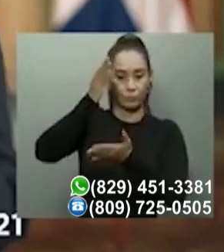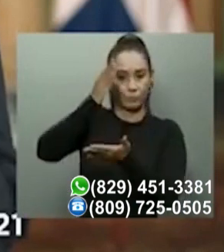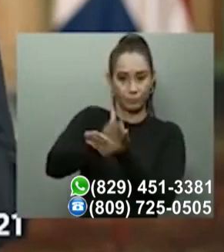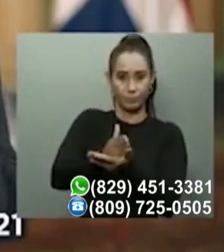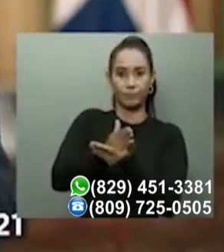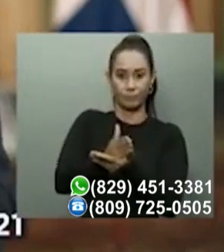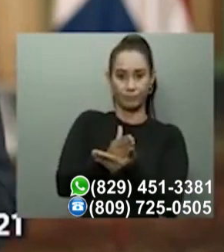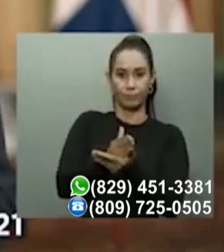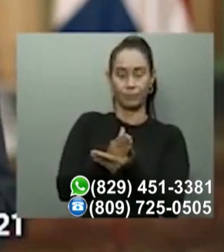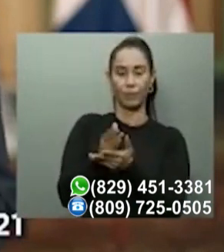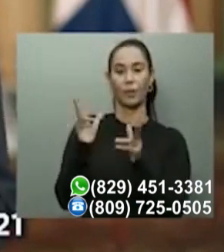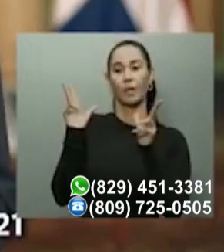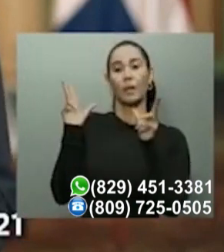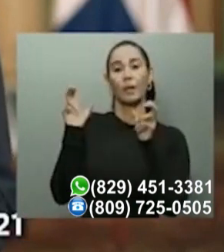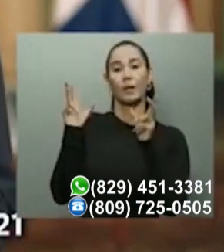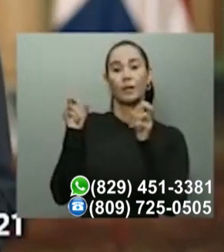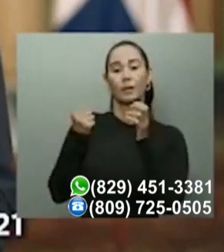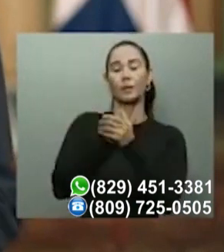discurso